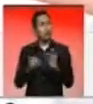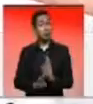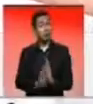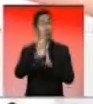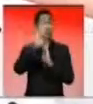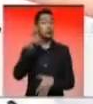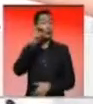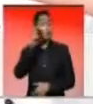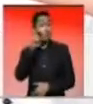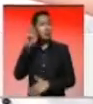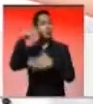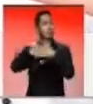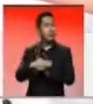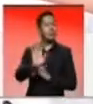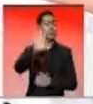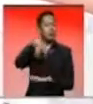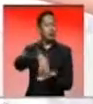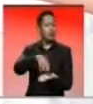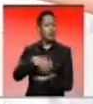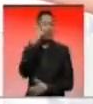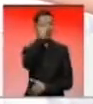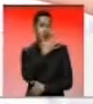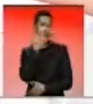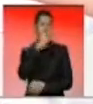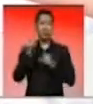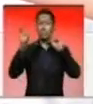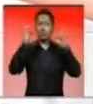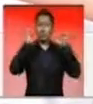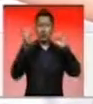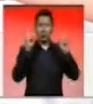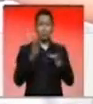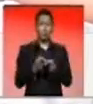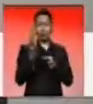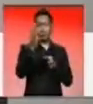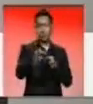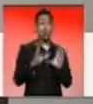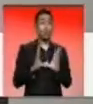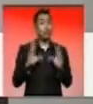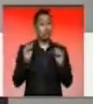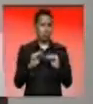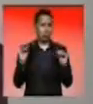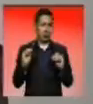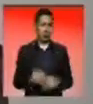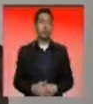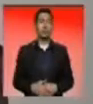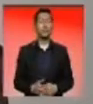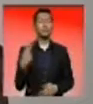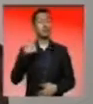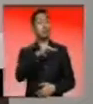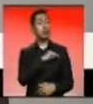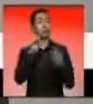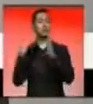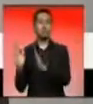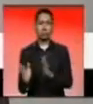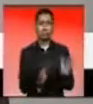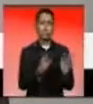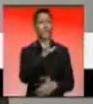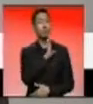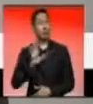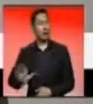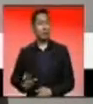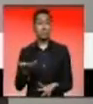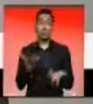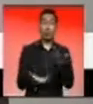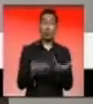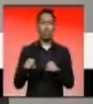lo que es el turismo dentro de nuestro cantón, de nuestra parroquia, como es Eton Supa. Tenemos un plan de contingencia, de tal forma que en un